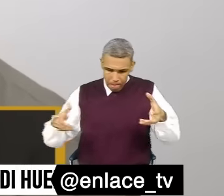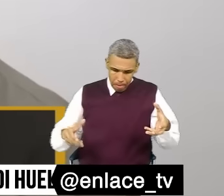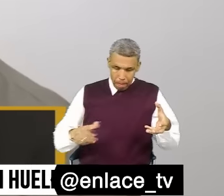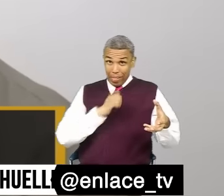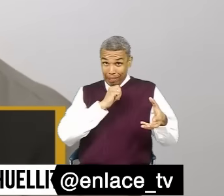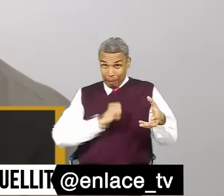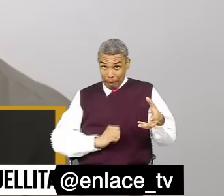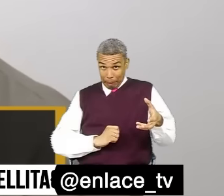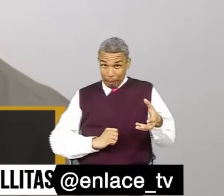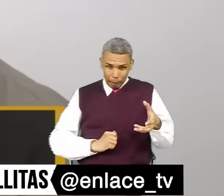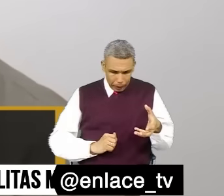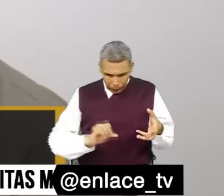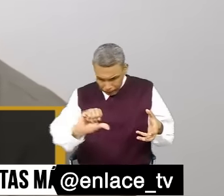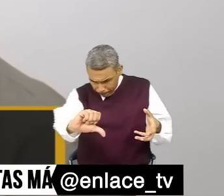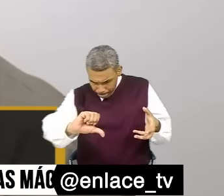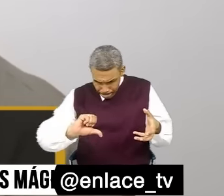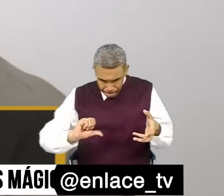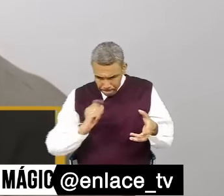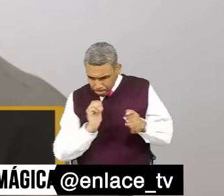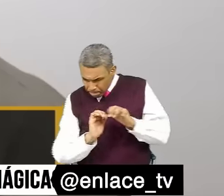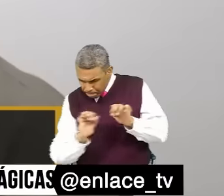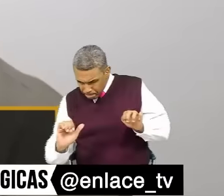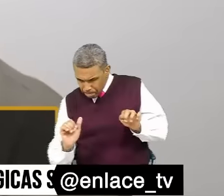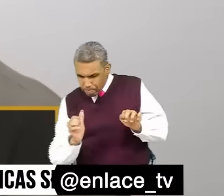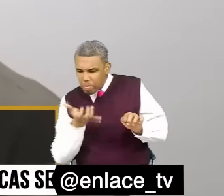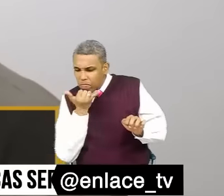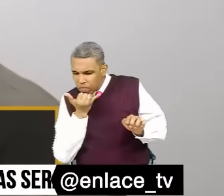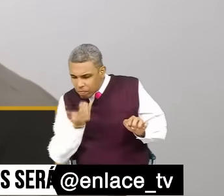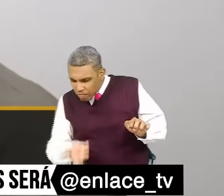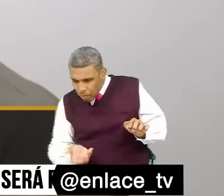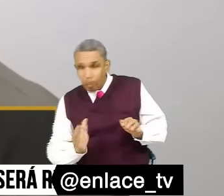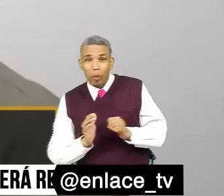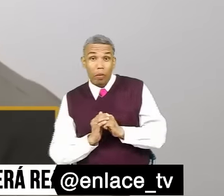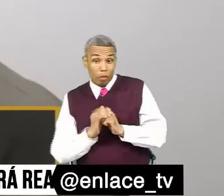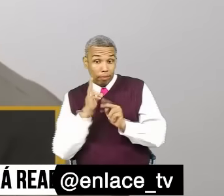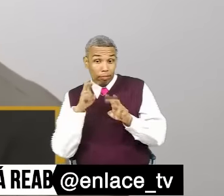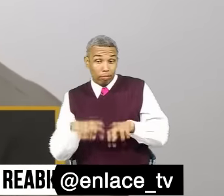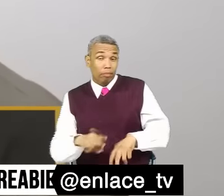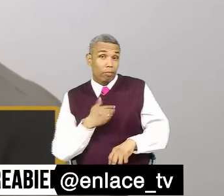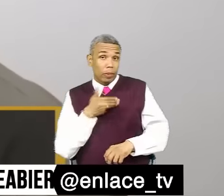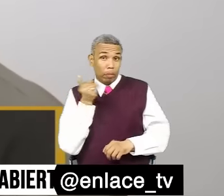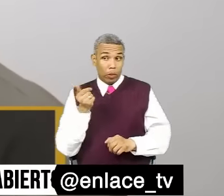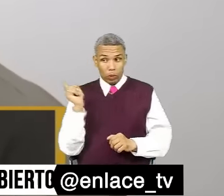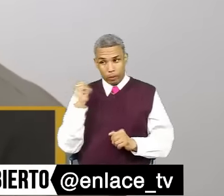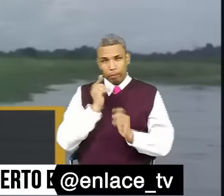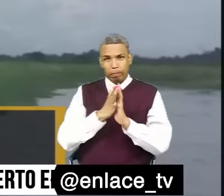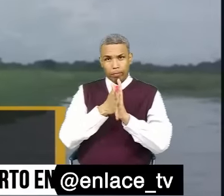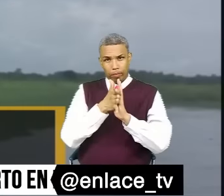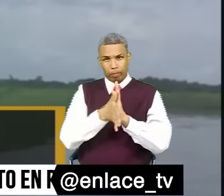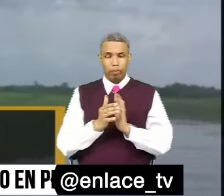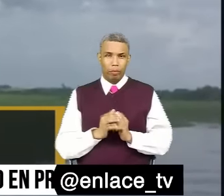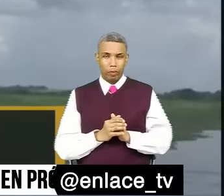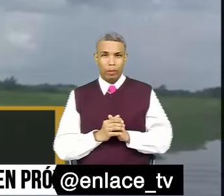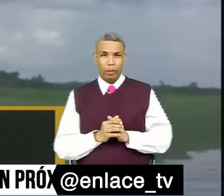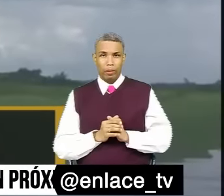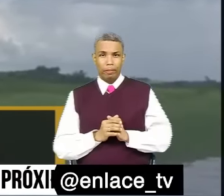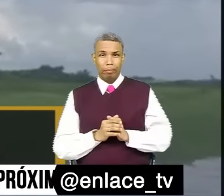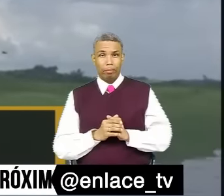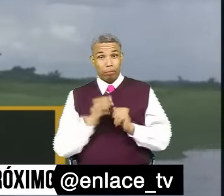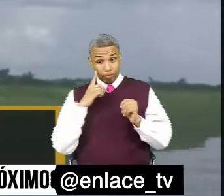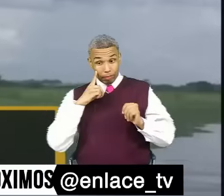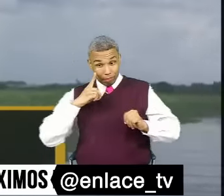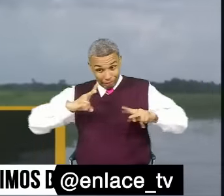Cabildo Verde, que es la experta en esta área, de que agilicen perentoriamente los mecanismos para poder hacer los estudios